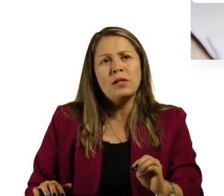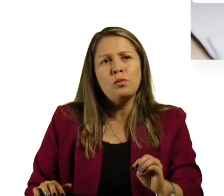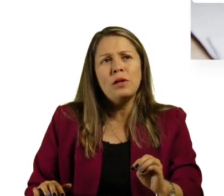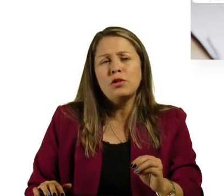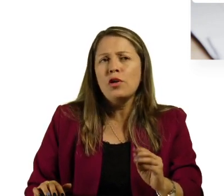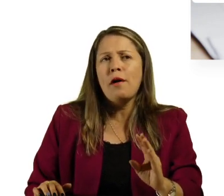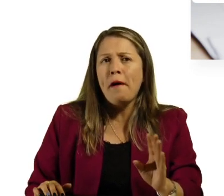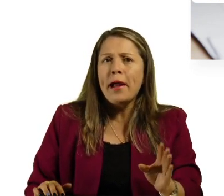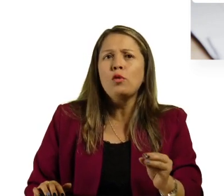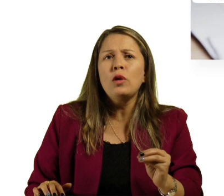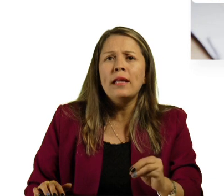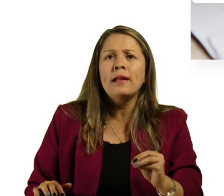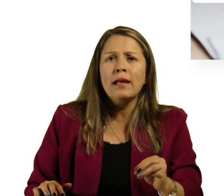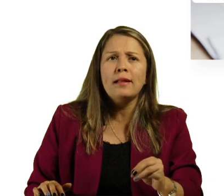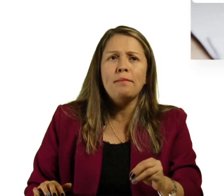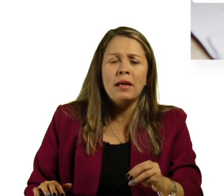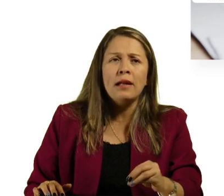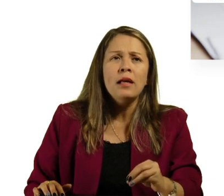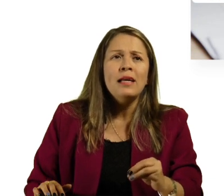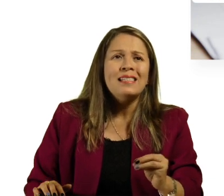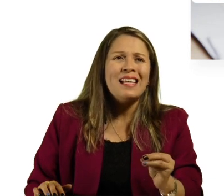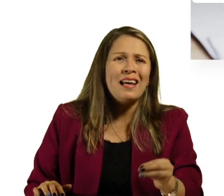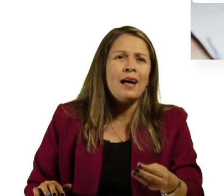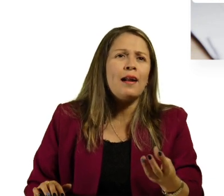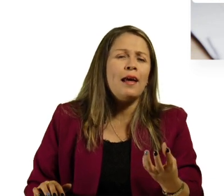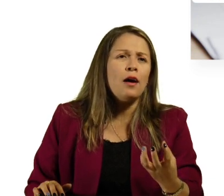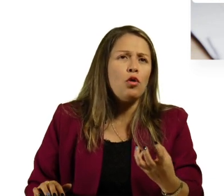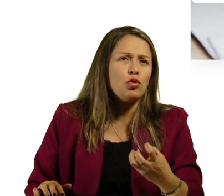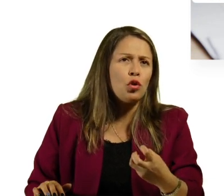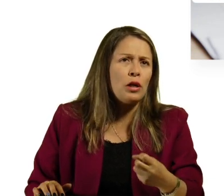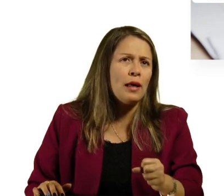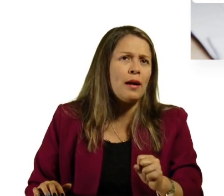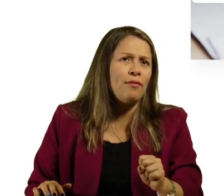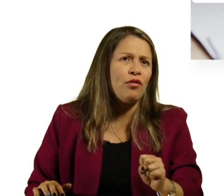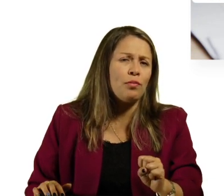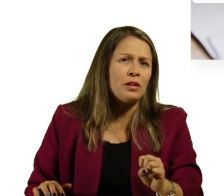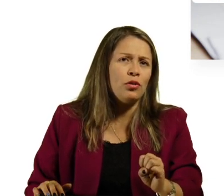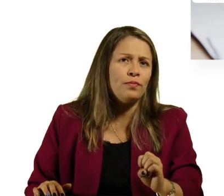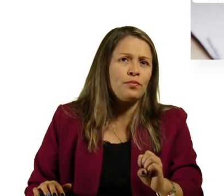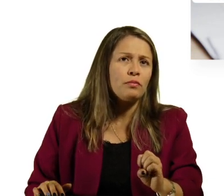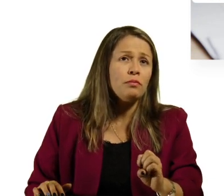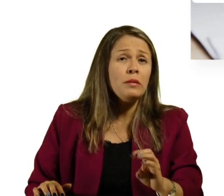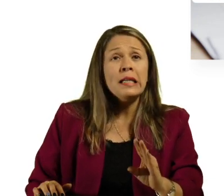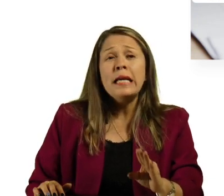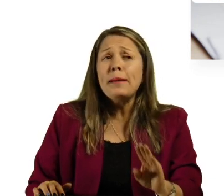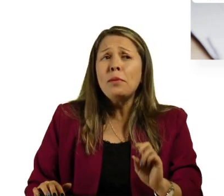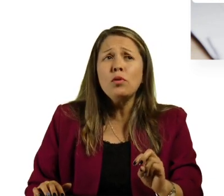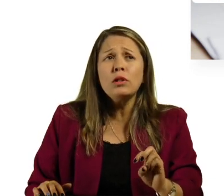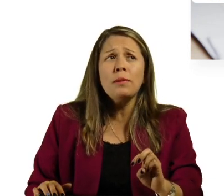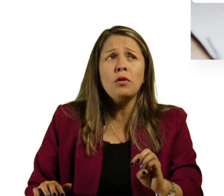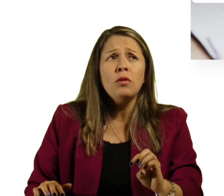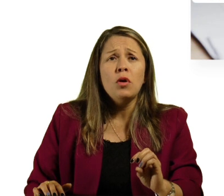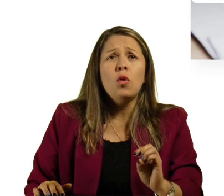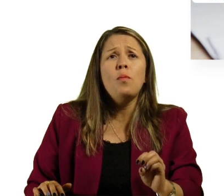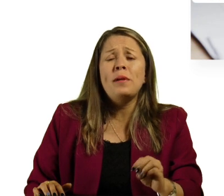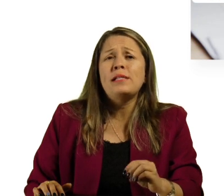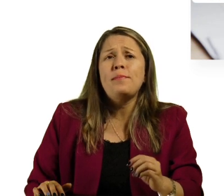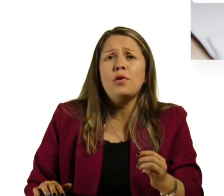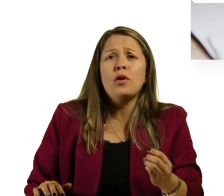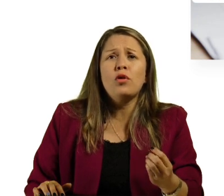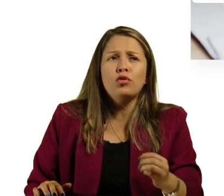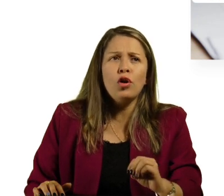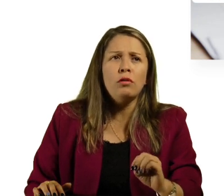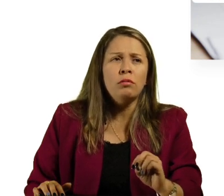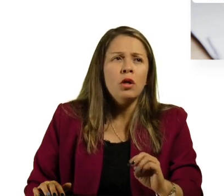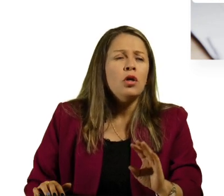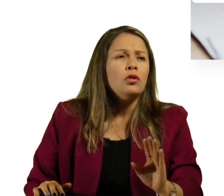de mi presupuesto debe haber un líder que también se encargue de consolidar la información. Y por último, un principio